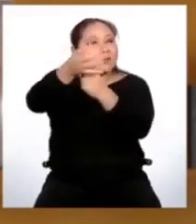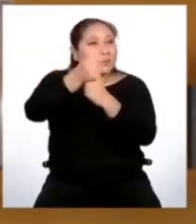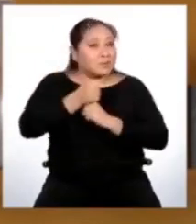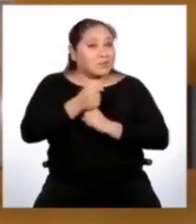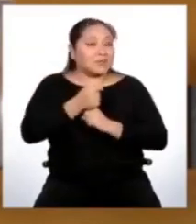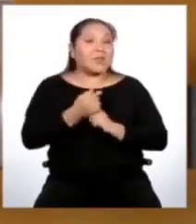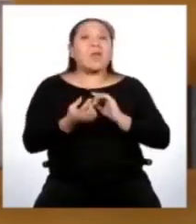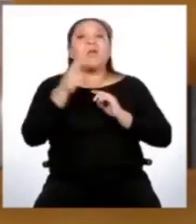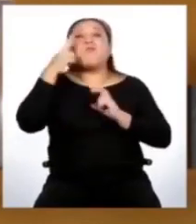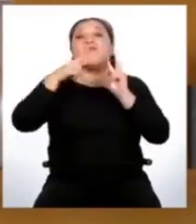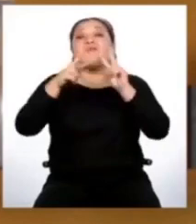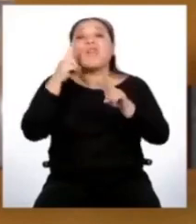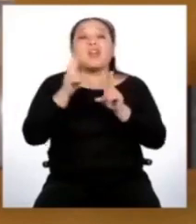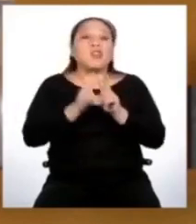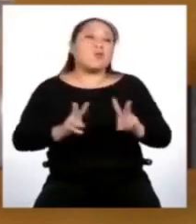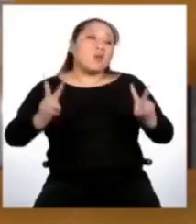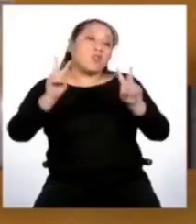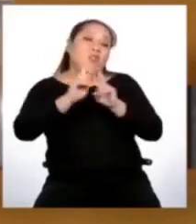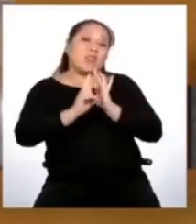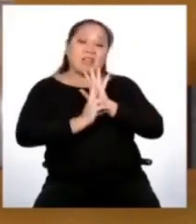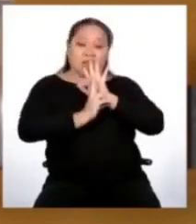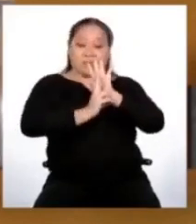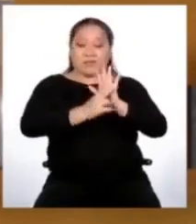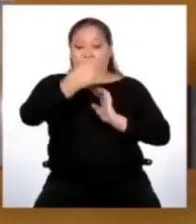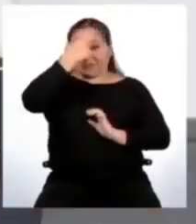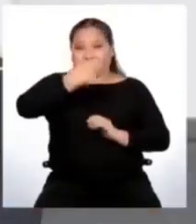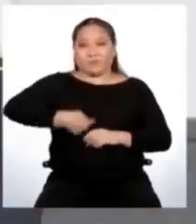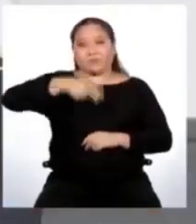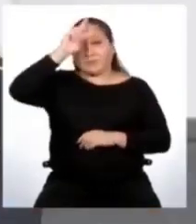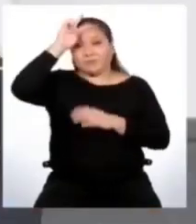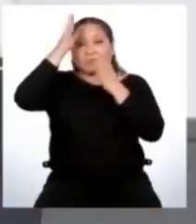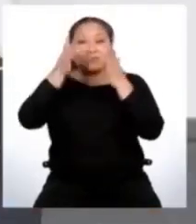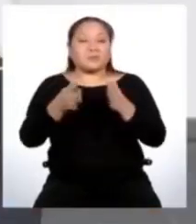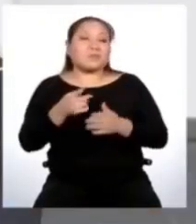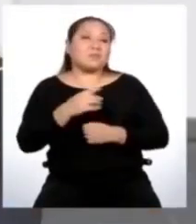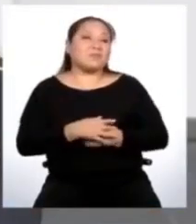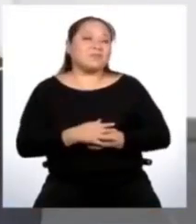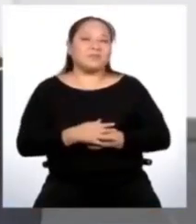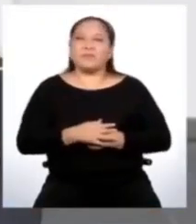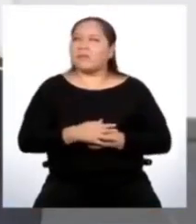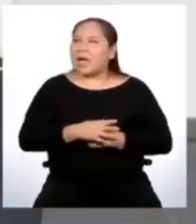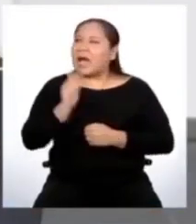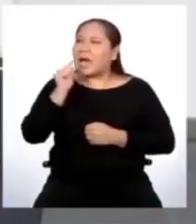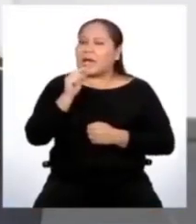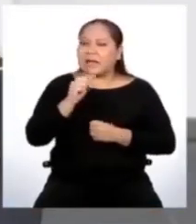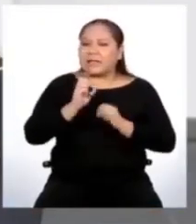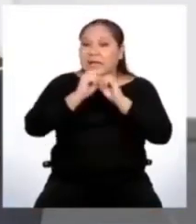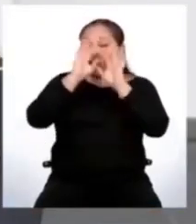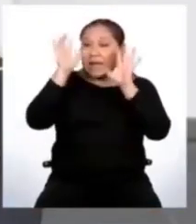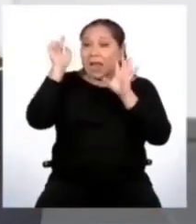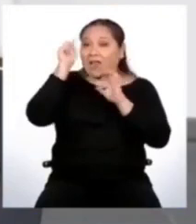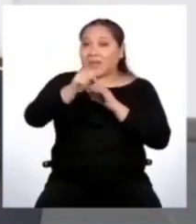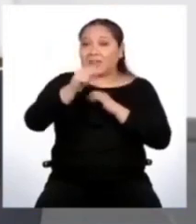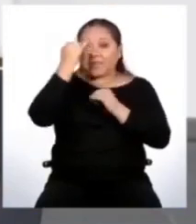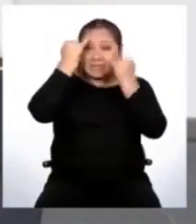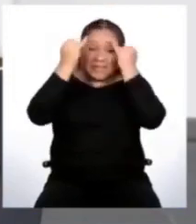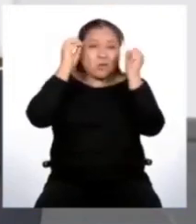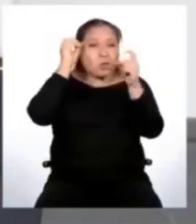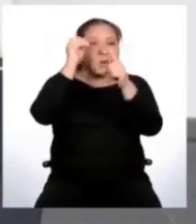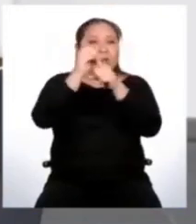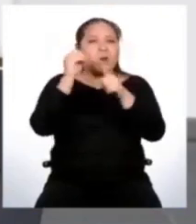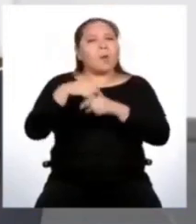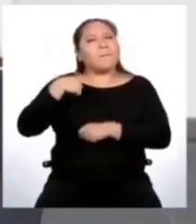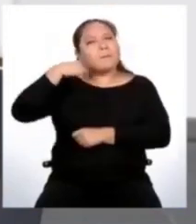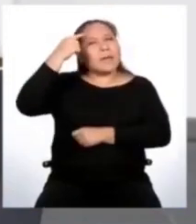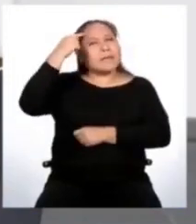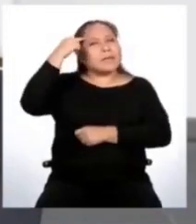los valores que nos representan como peruanos y peruanas. Luego de tener claro ese propósito, pensé mucho en que